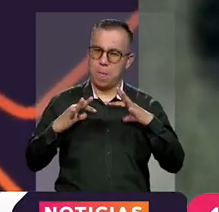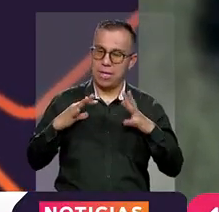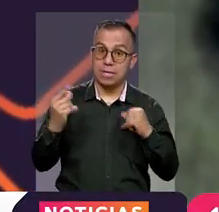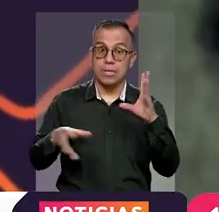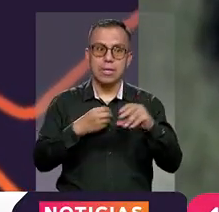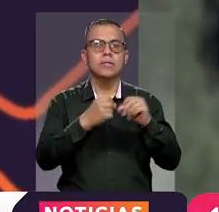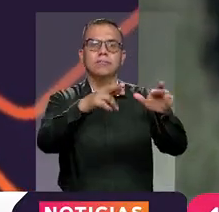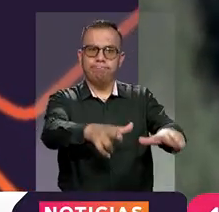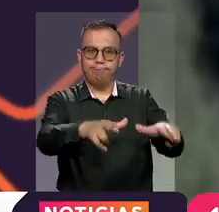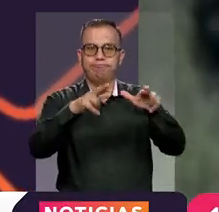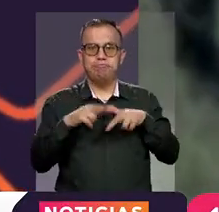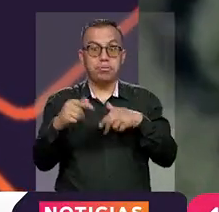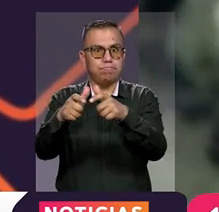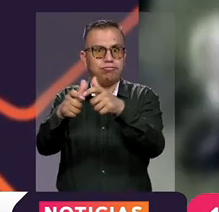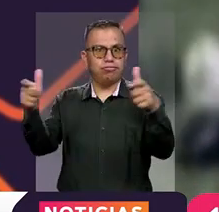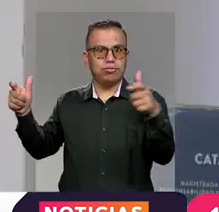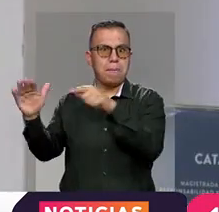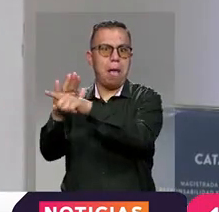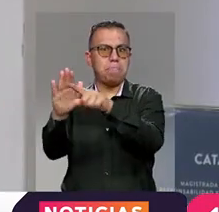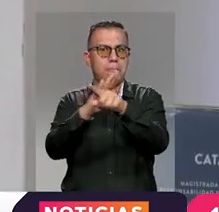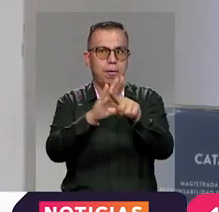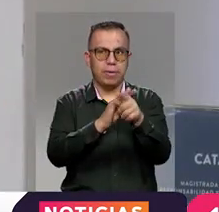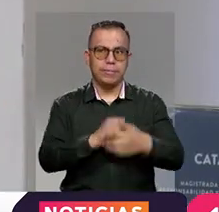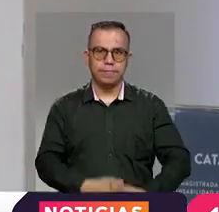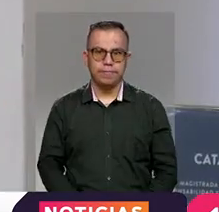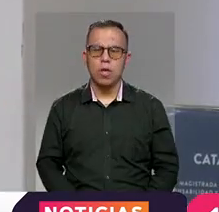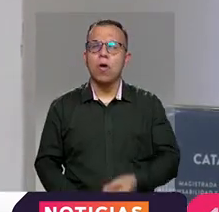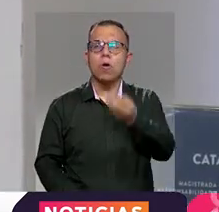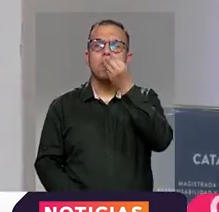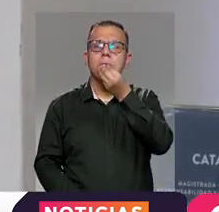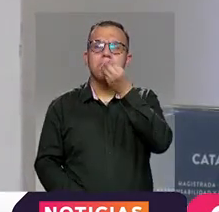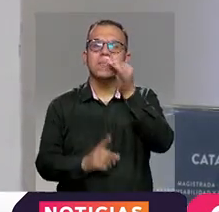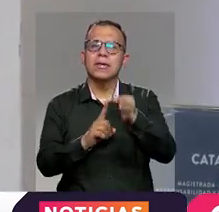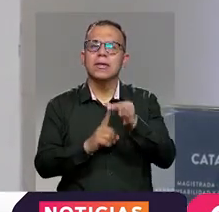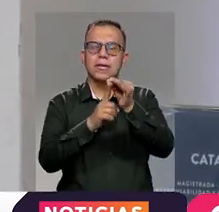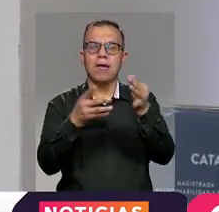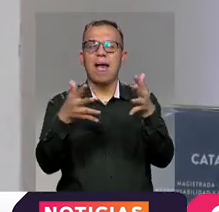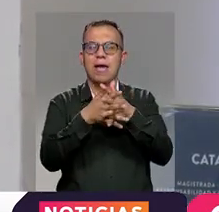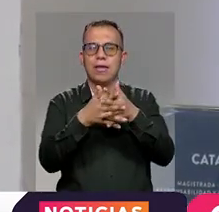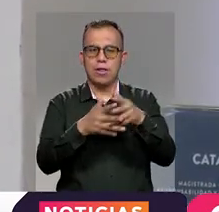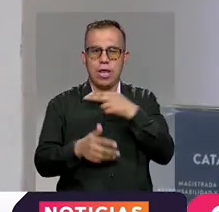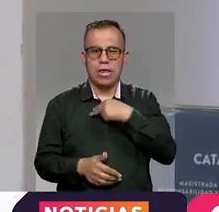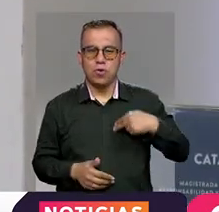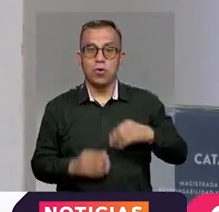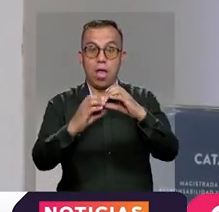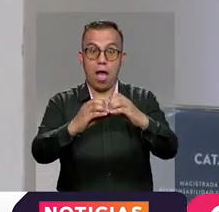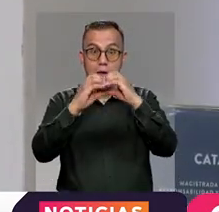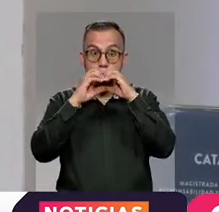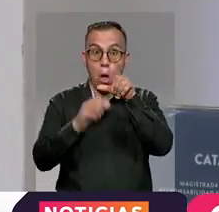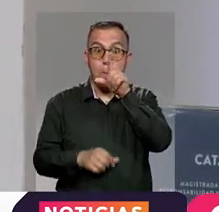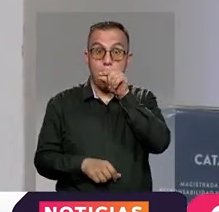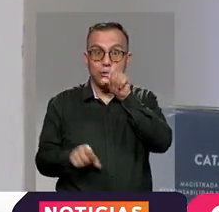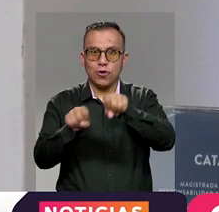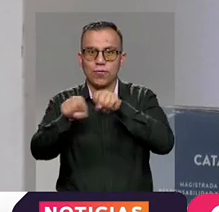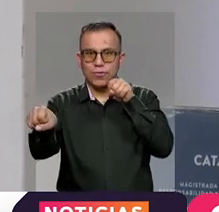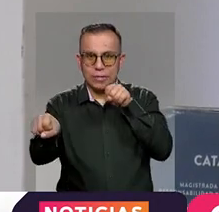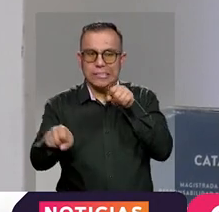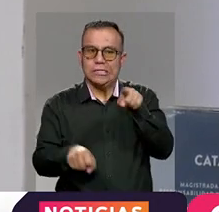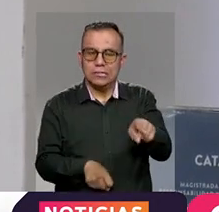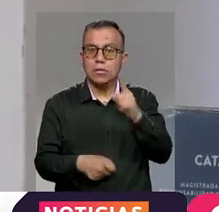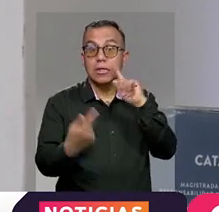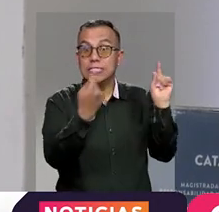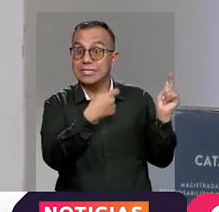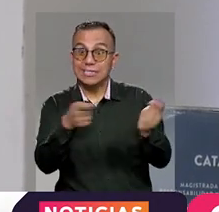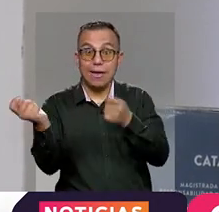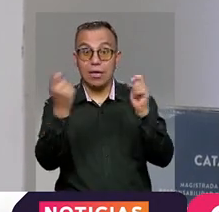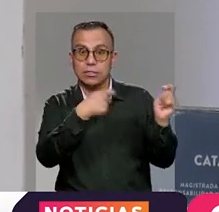hasta regalos por el incremento de bajas. Como comidas especiales como arroz chino o hamburguesas o pollo frito fueron